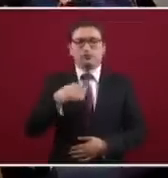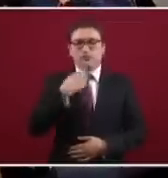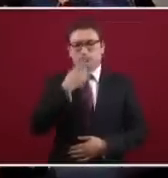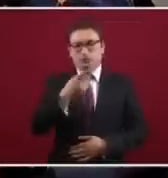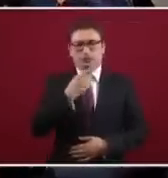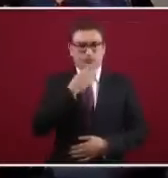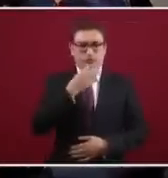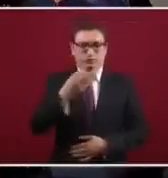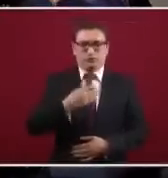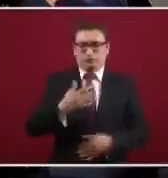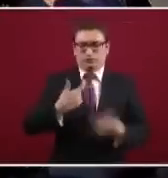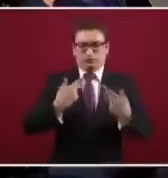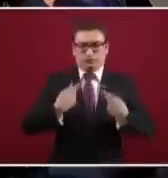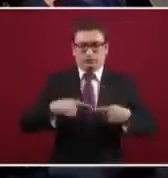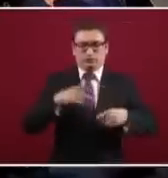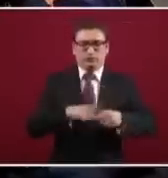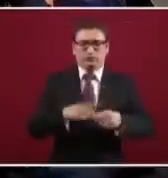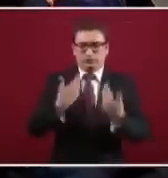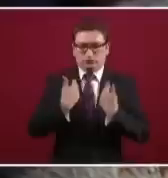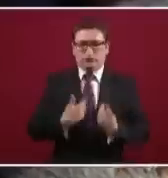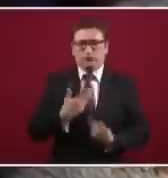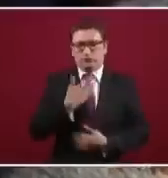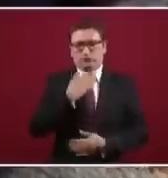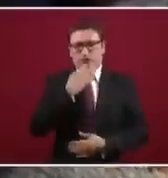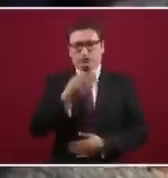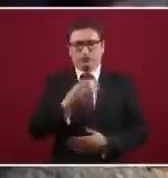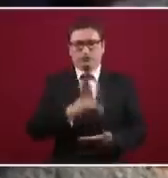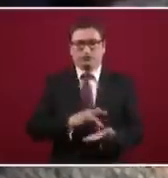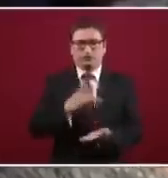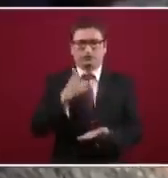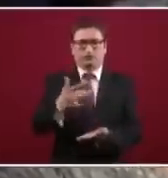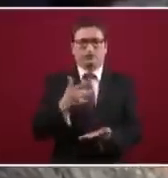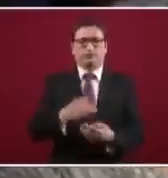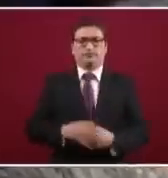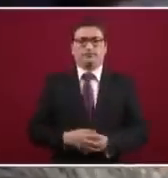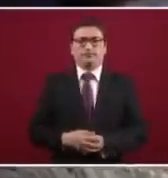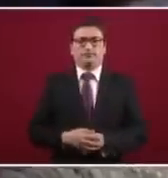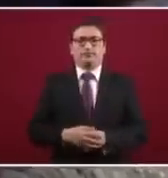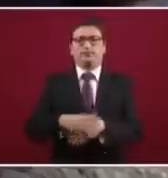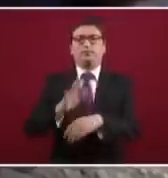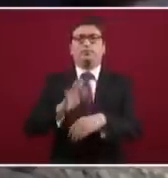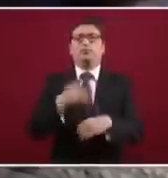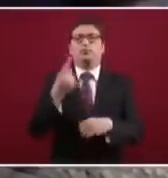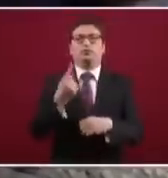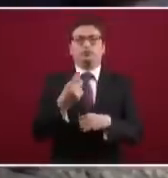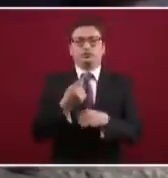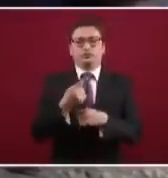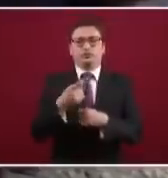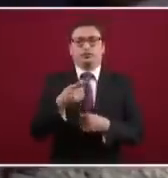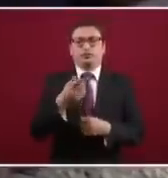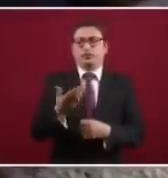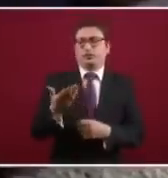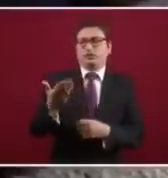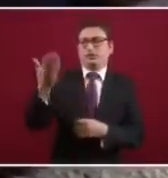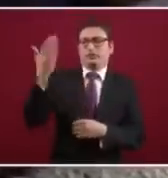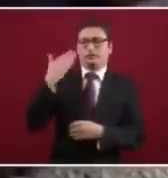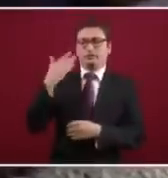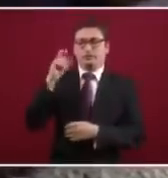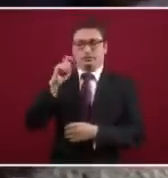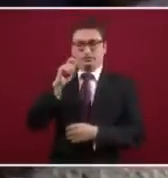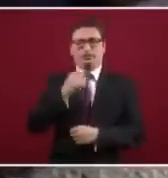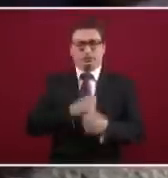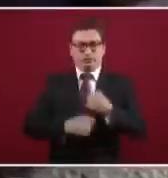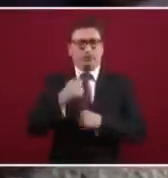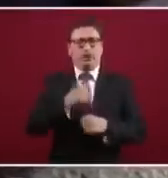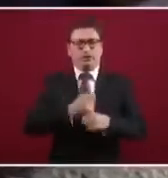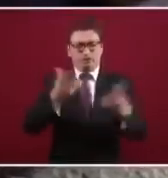expresarle a título personal mi profundo agradecimiento por las acciones que hace 20 años tuvo